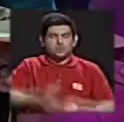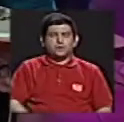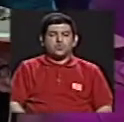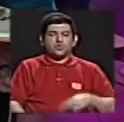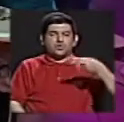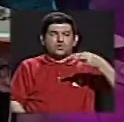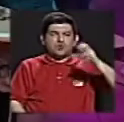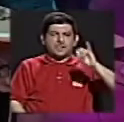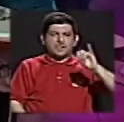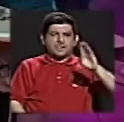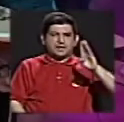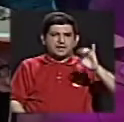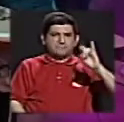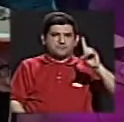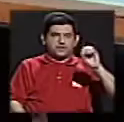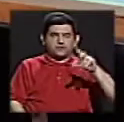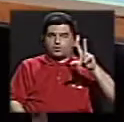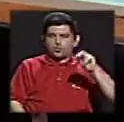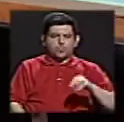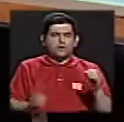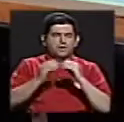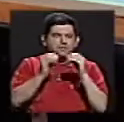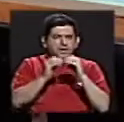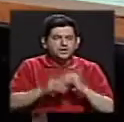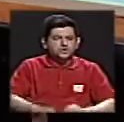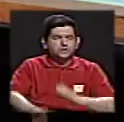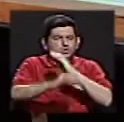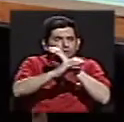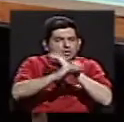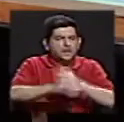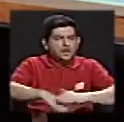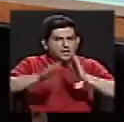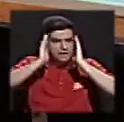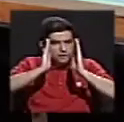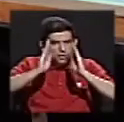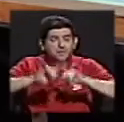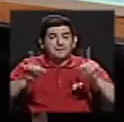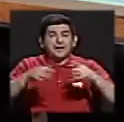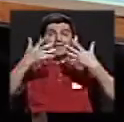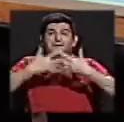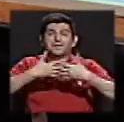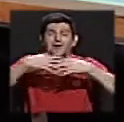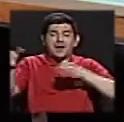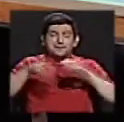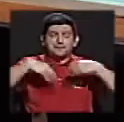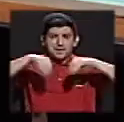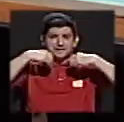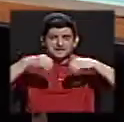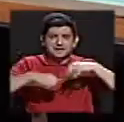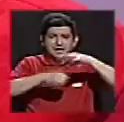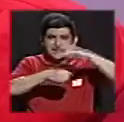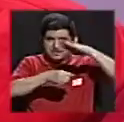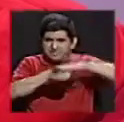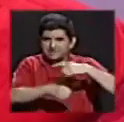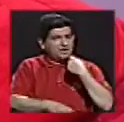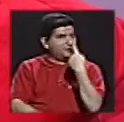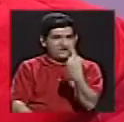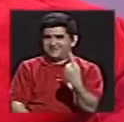híbridos no. El híbrido sí es de más cuidado, sí es de más atención. Lo que pasa es que las casas comerciales que te venden ese tipo de semillas no te lo